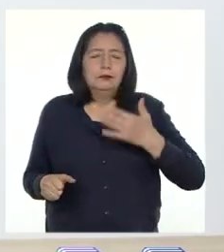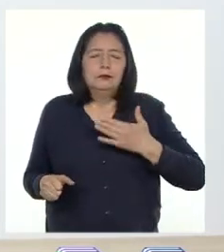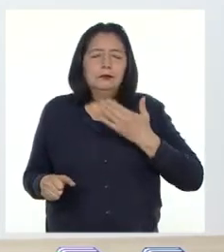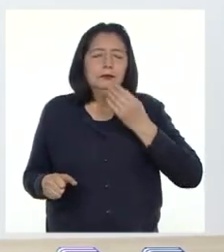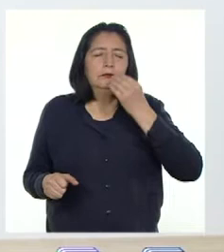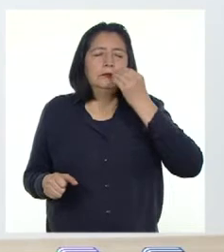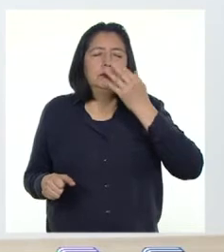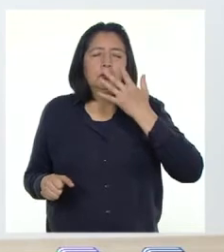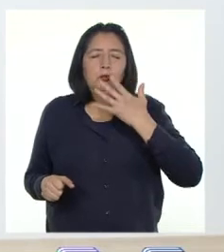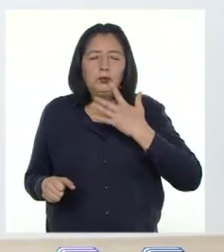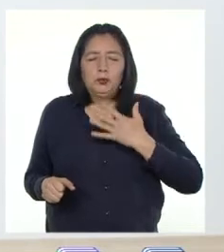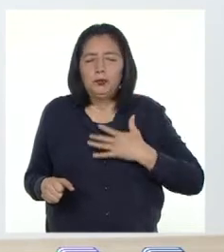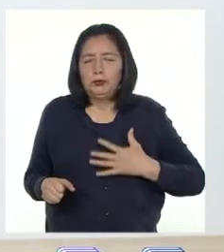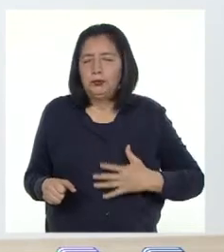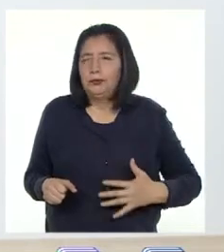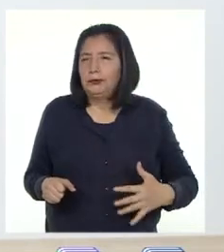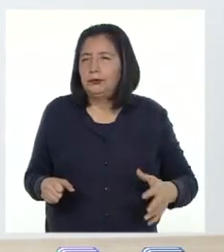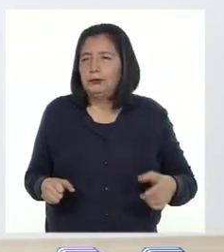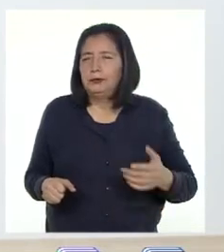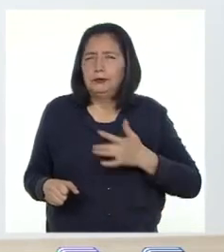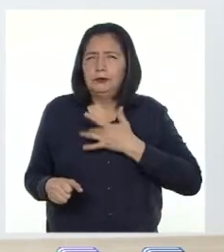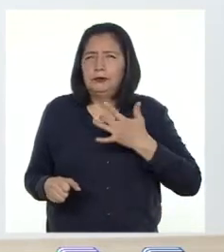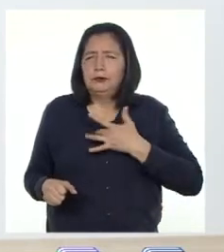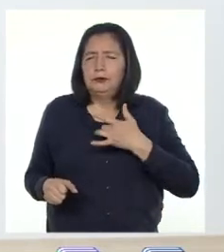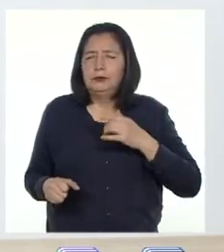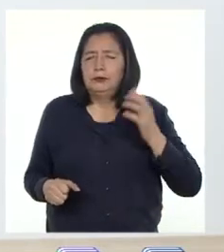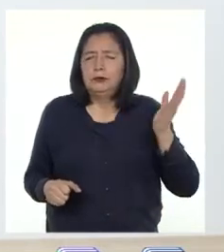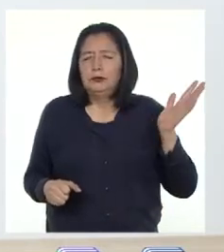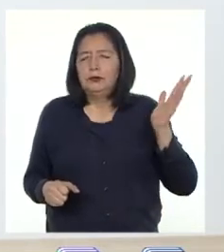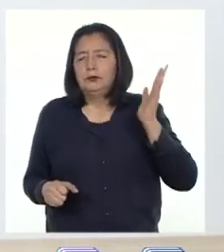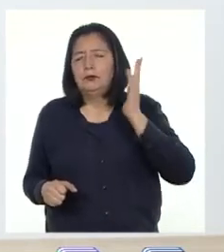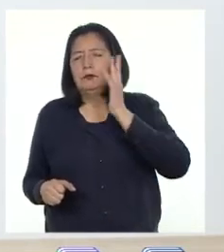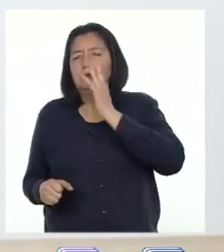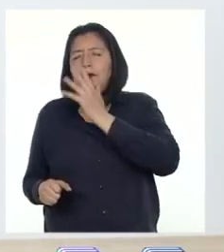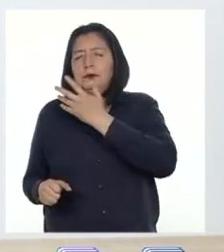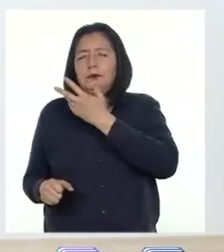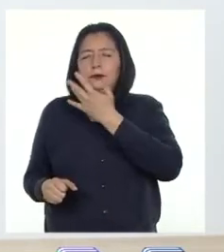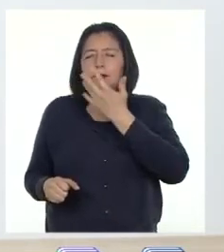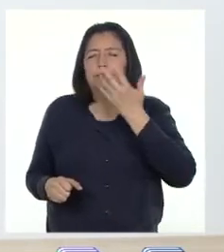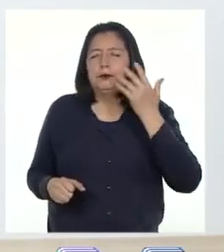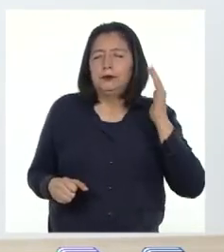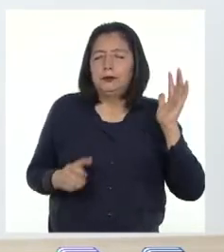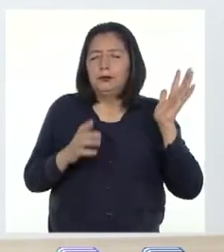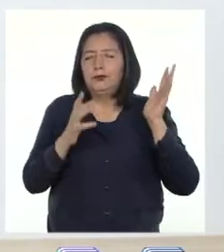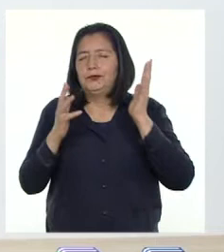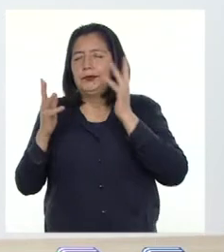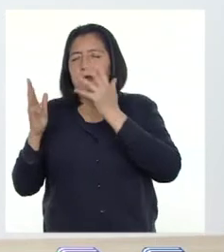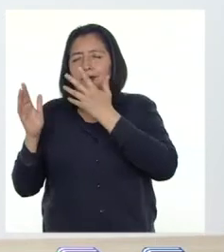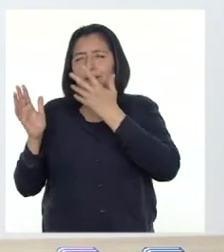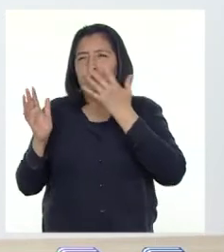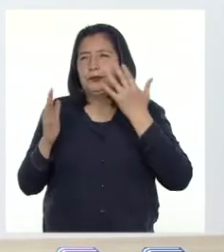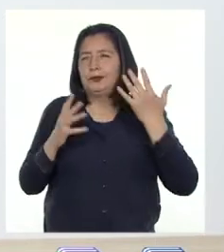Respiramos, relajamos. Sentimos como el viento es parte de nuestro viaje también.